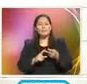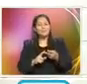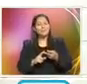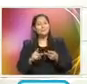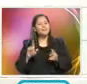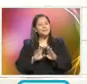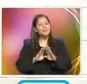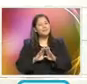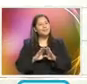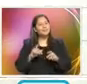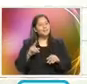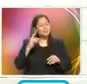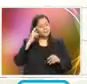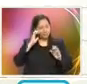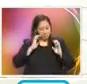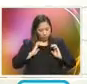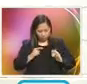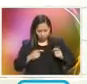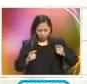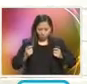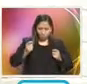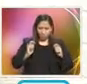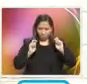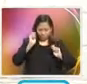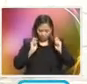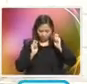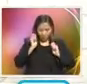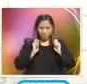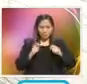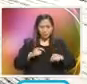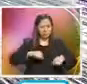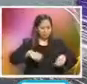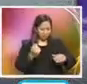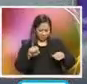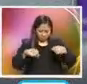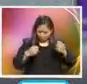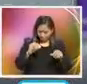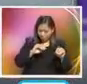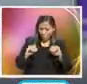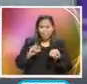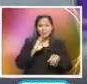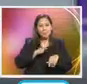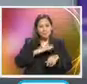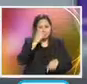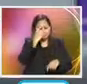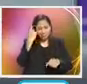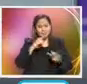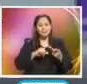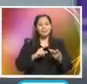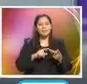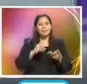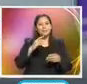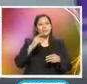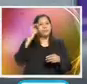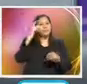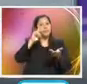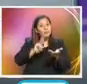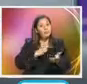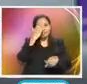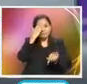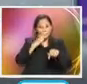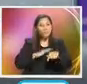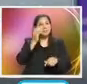permitirles tener mayor conciencia corporal, facilitar sus movimientos, retomar su memoria, que generalmente